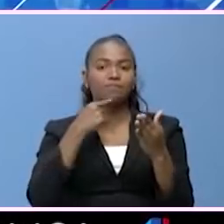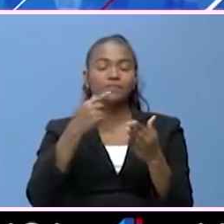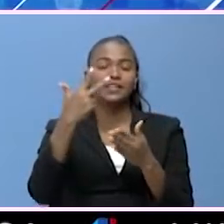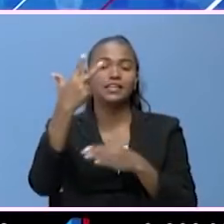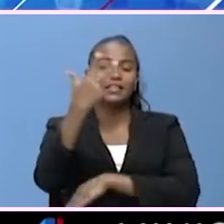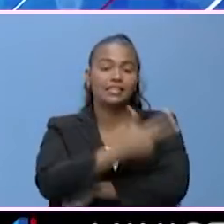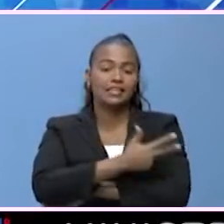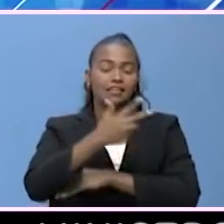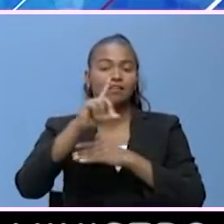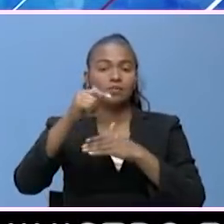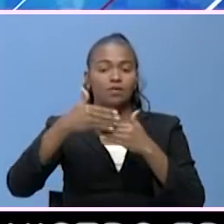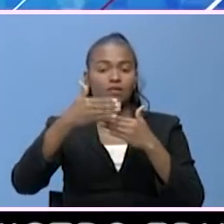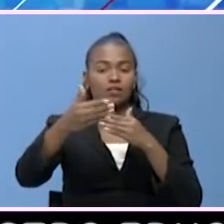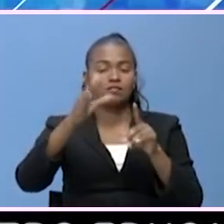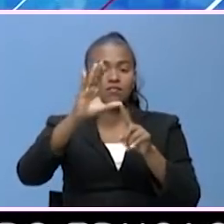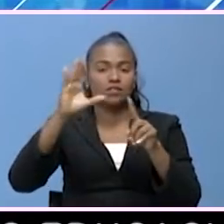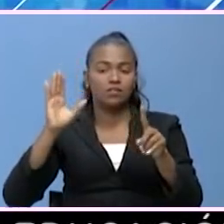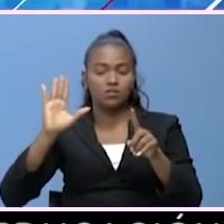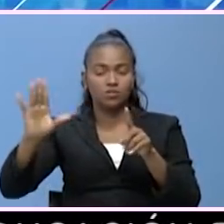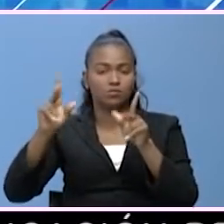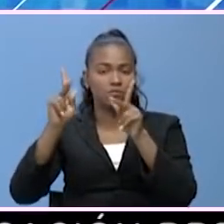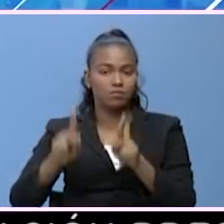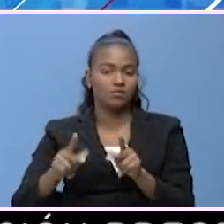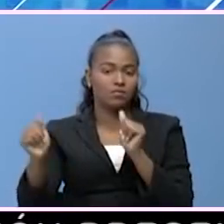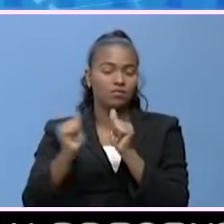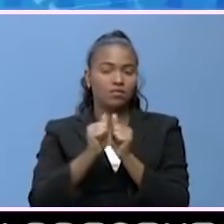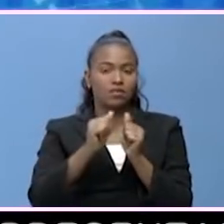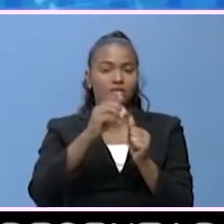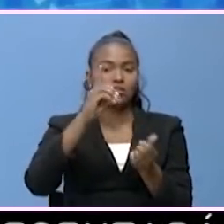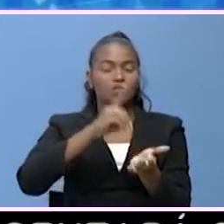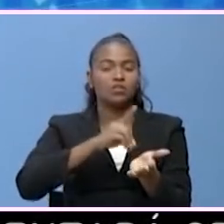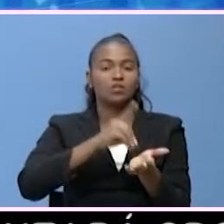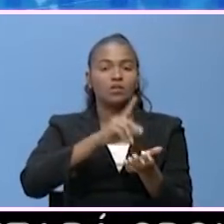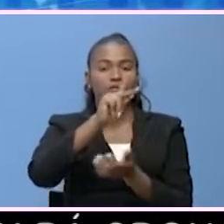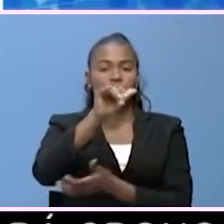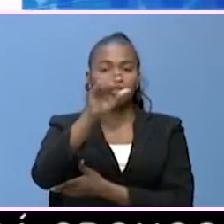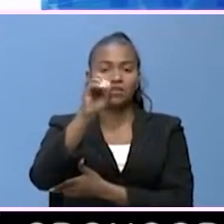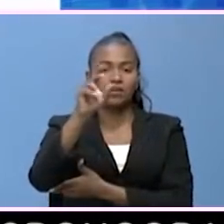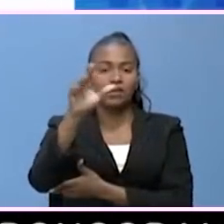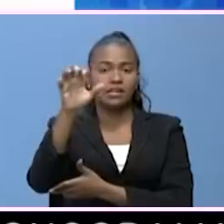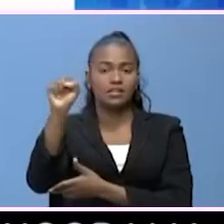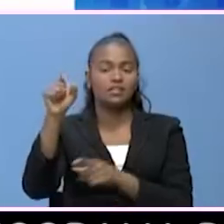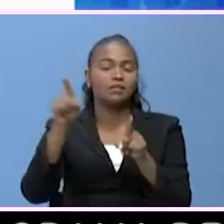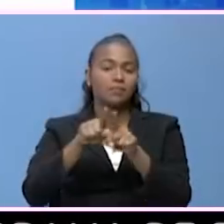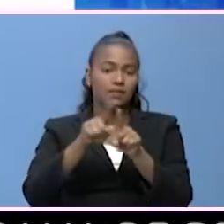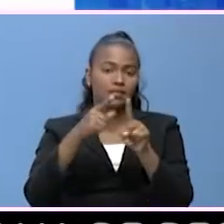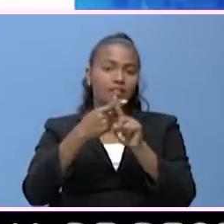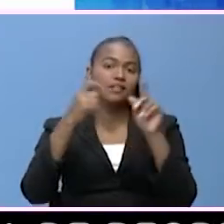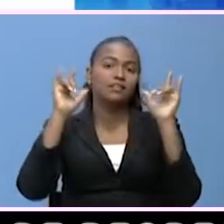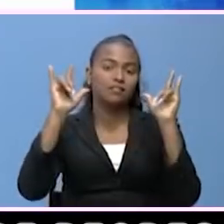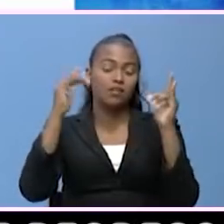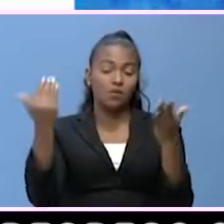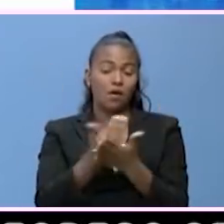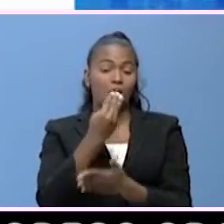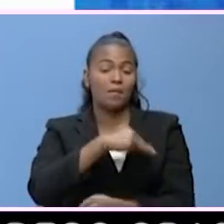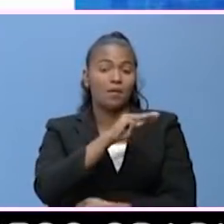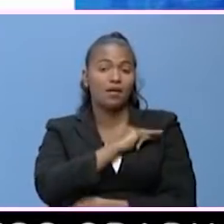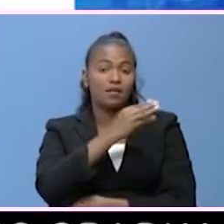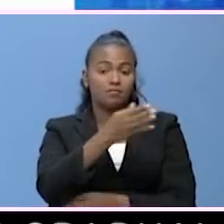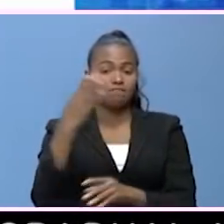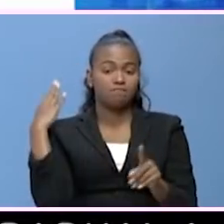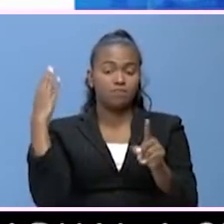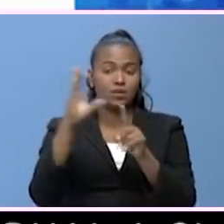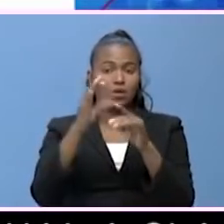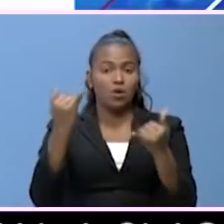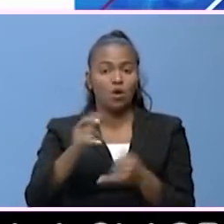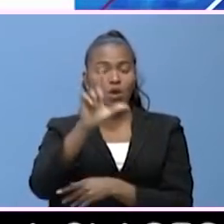días después de la destitución de su colega, doctor Plutarco Arias, también de Santiago. El nuevo ministro de Salud Pública designado